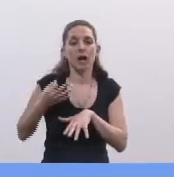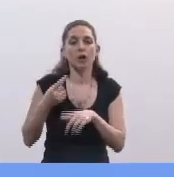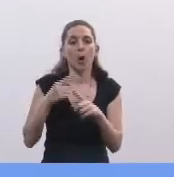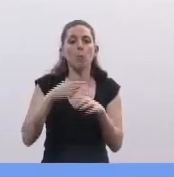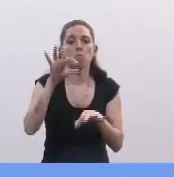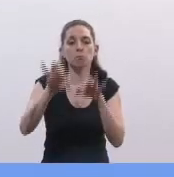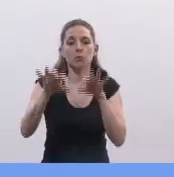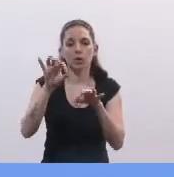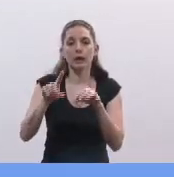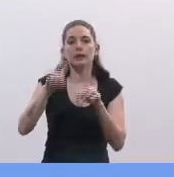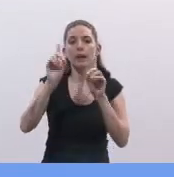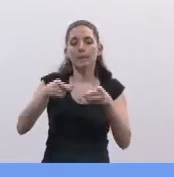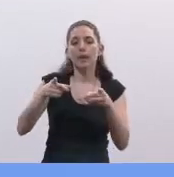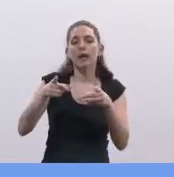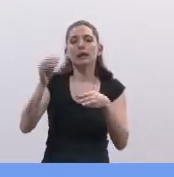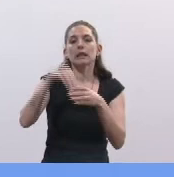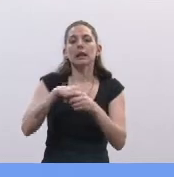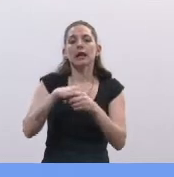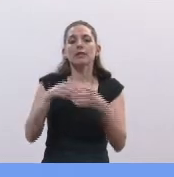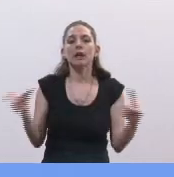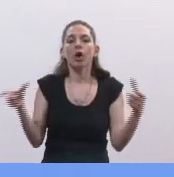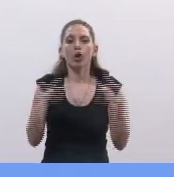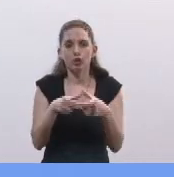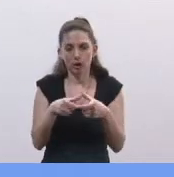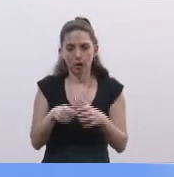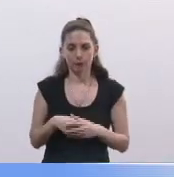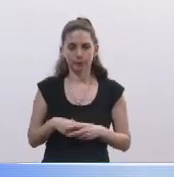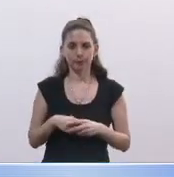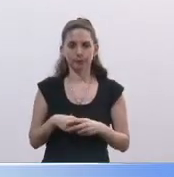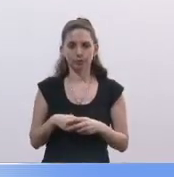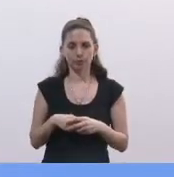un integrante del Consejo Interministerial. Dígame usted,